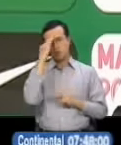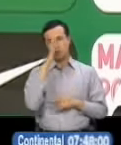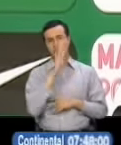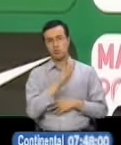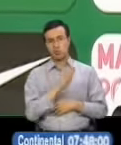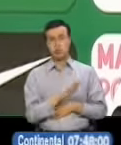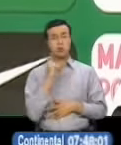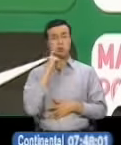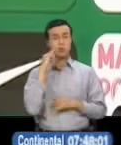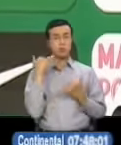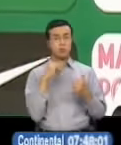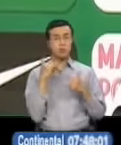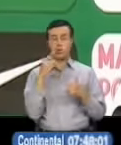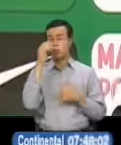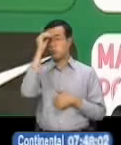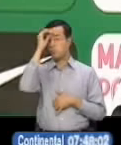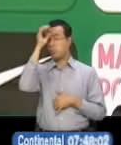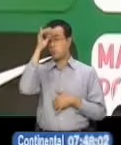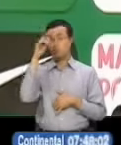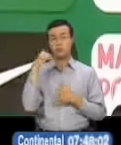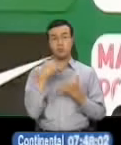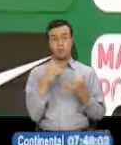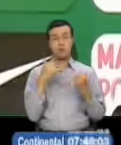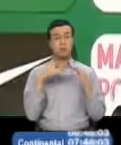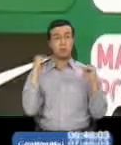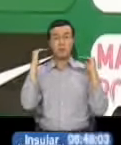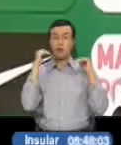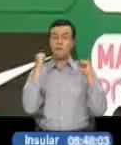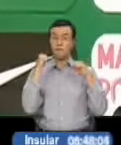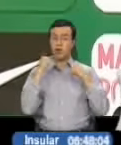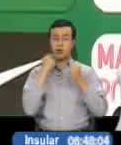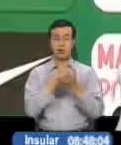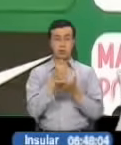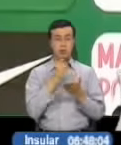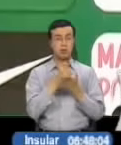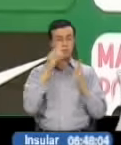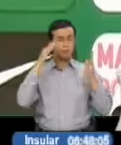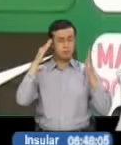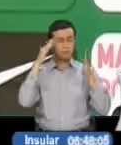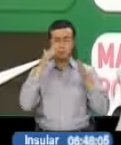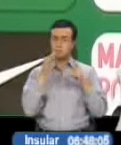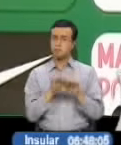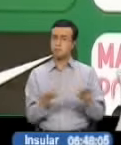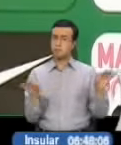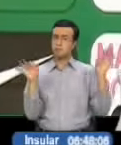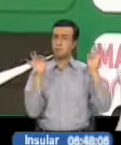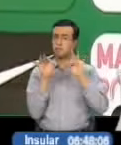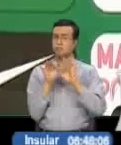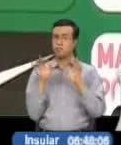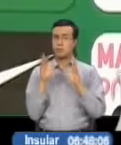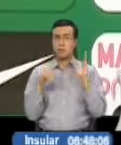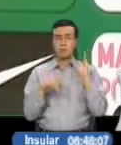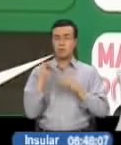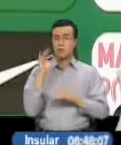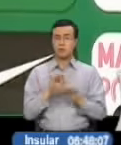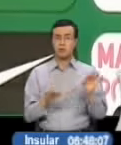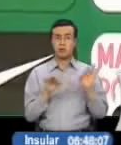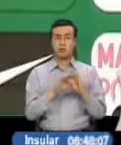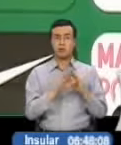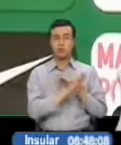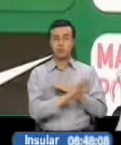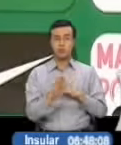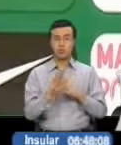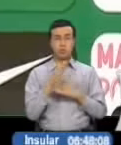que hacer un juego de mucha inteligencia, de gran nivel de agresividad, de concentración, altísima concentración, que supere